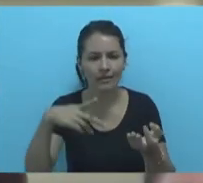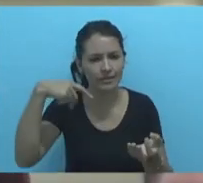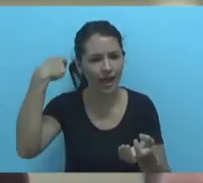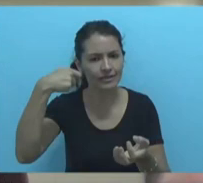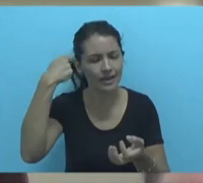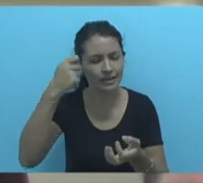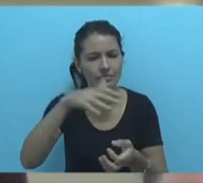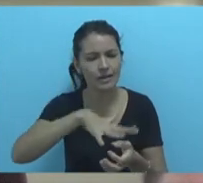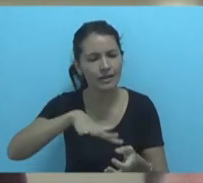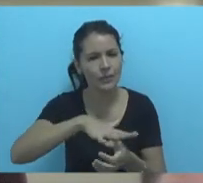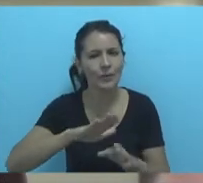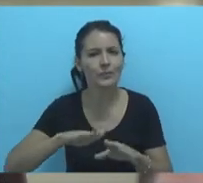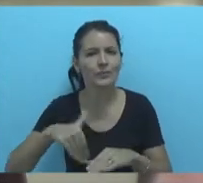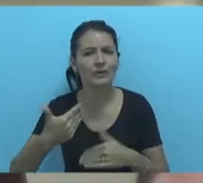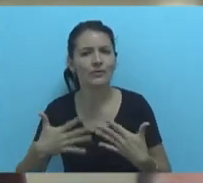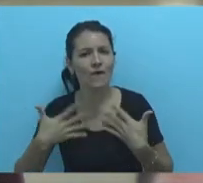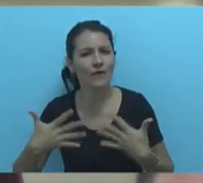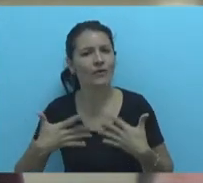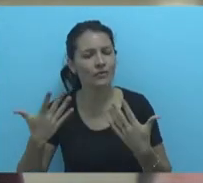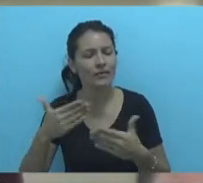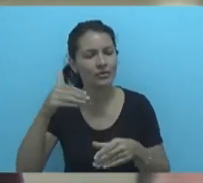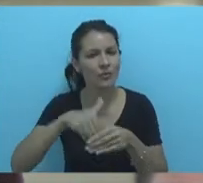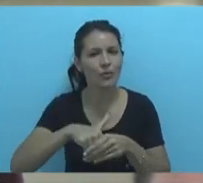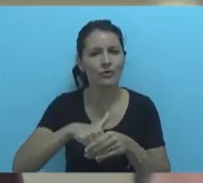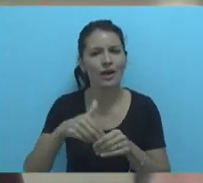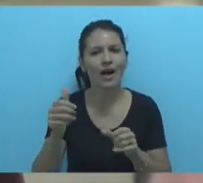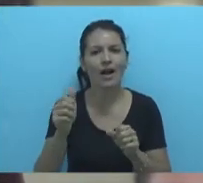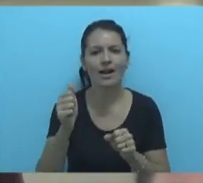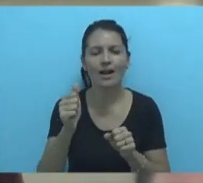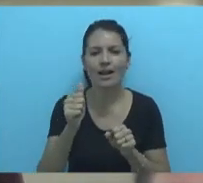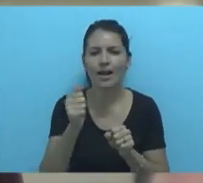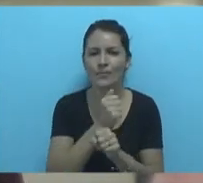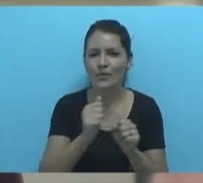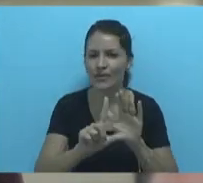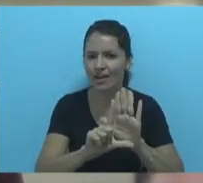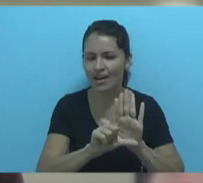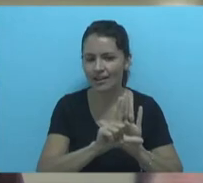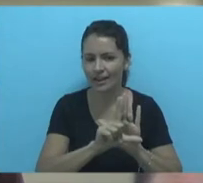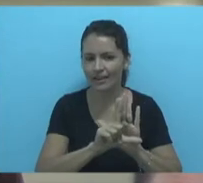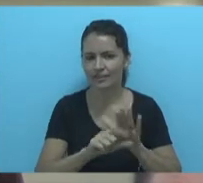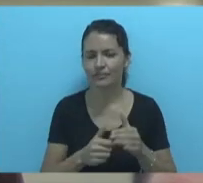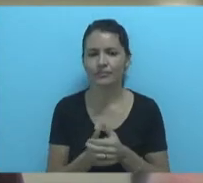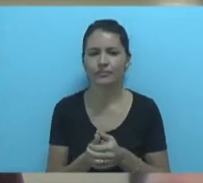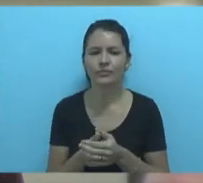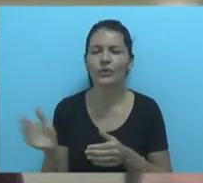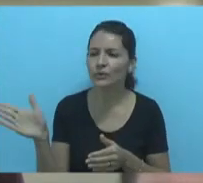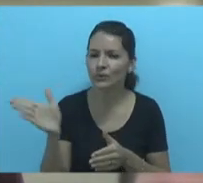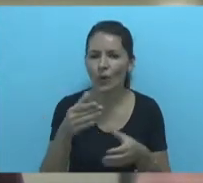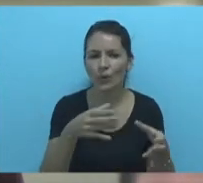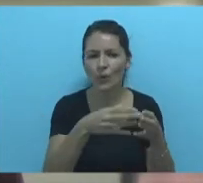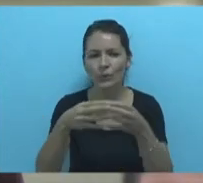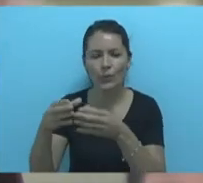por eso celebramos esta aprobación y el trabajo intenso que no solamente tuvo la Comisión de Medio Ambiente, sino también